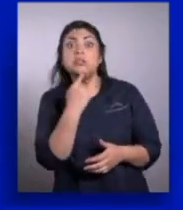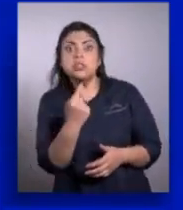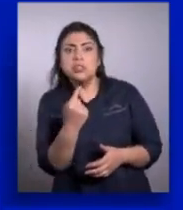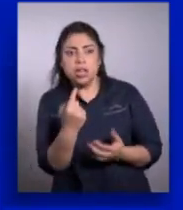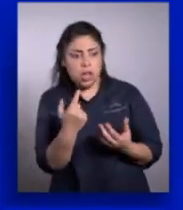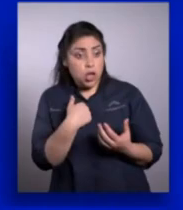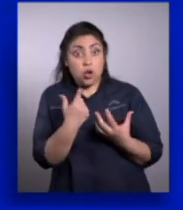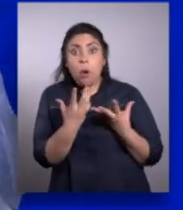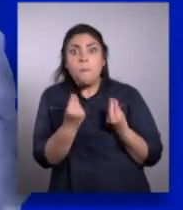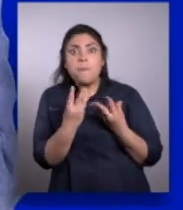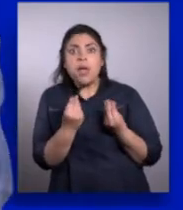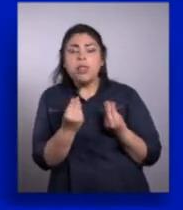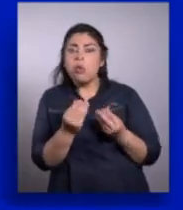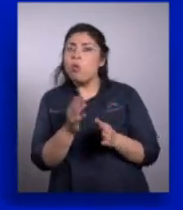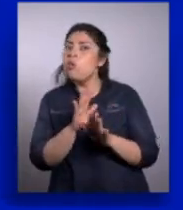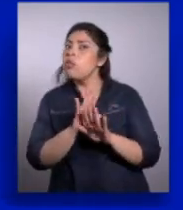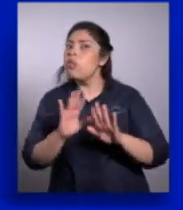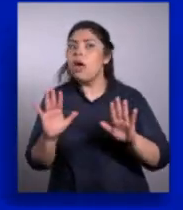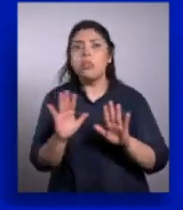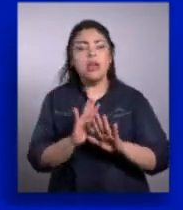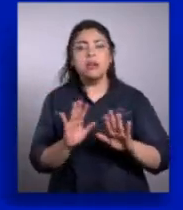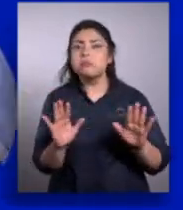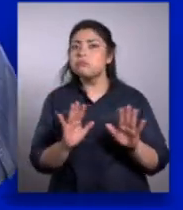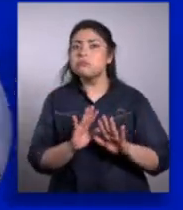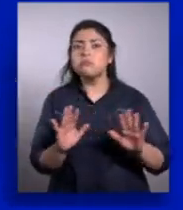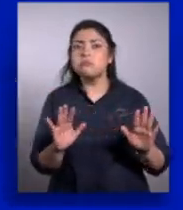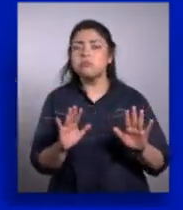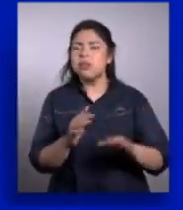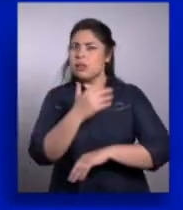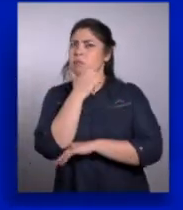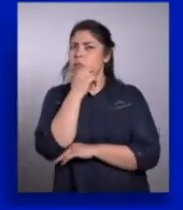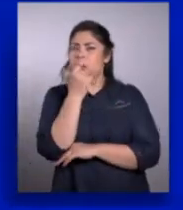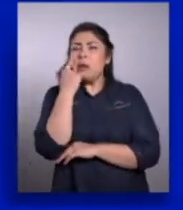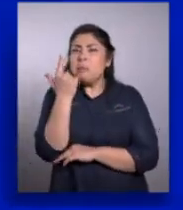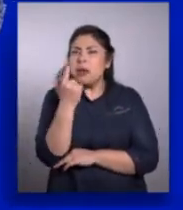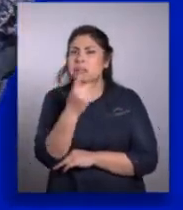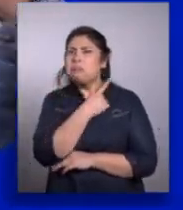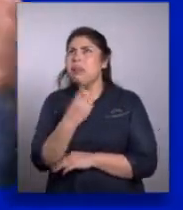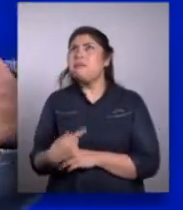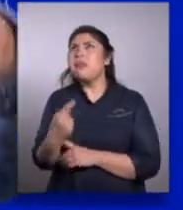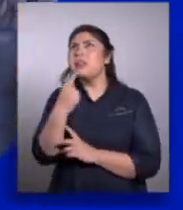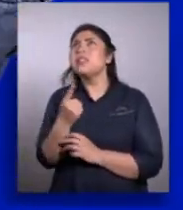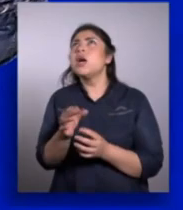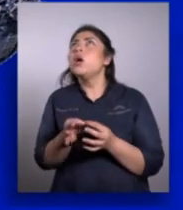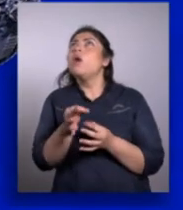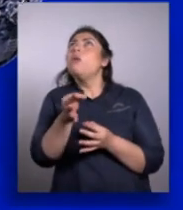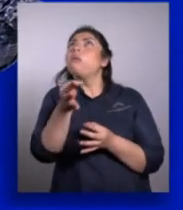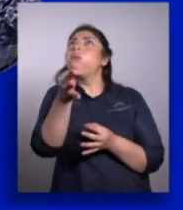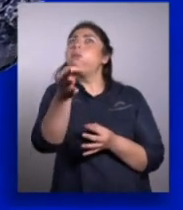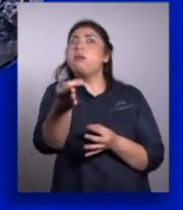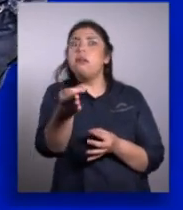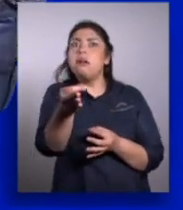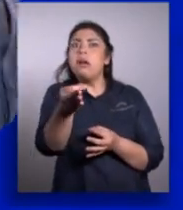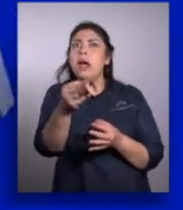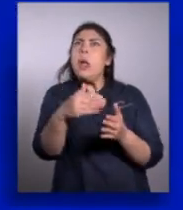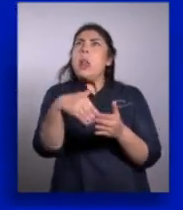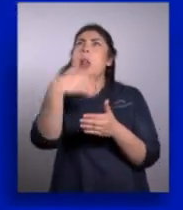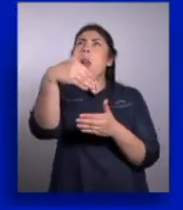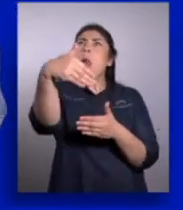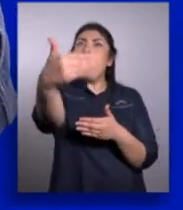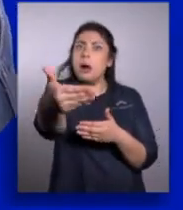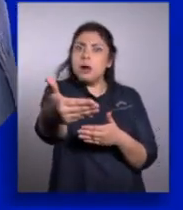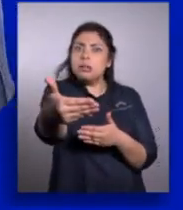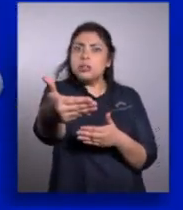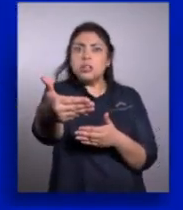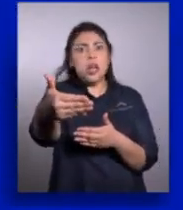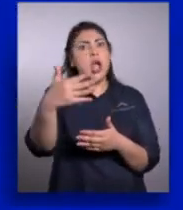alguno yo quiero que usar un poco la imaginación que david se estaba imaginando porque estaba hablando a futuro él se estaba preparando quizás para una batalla y pudo haber